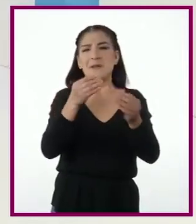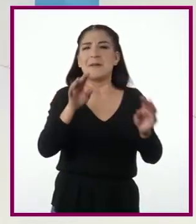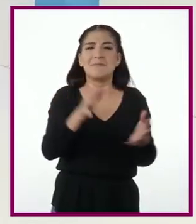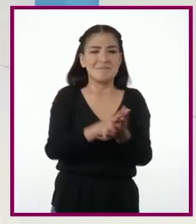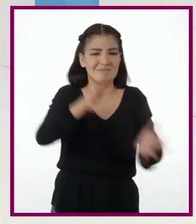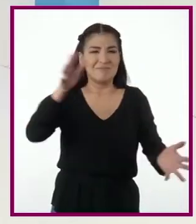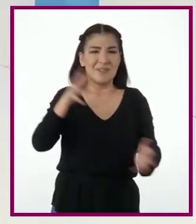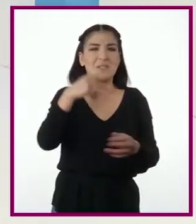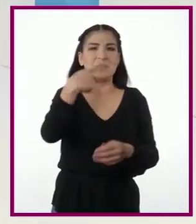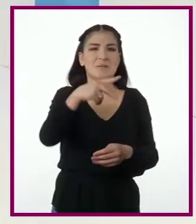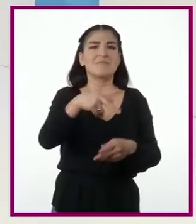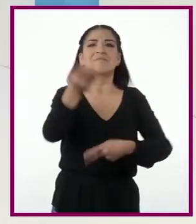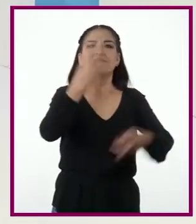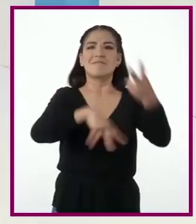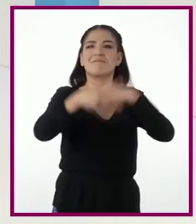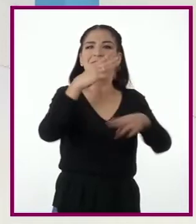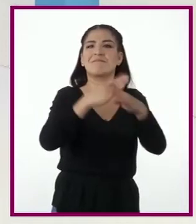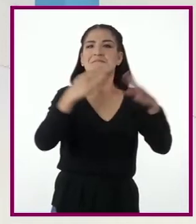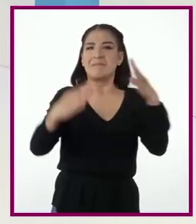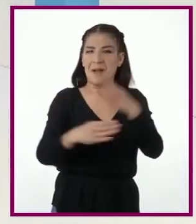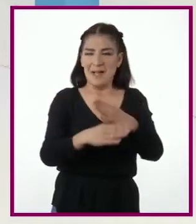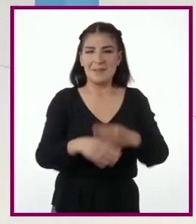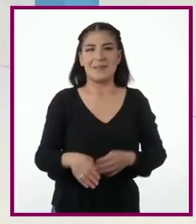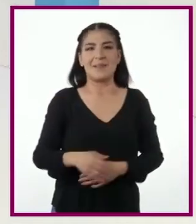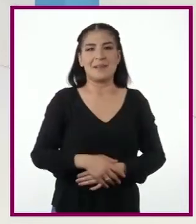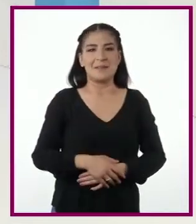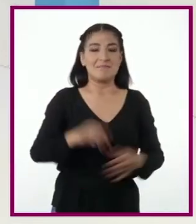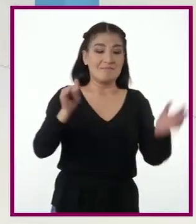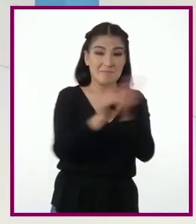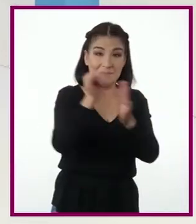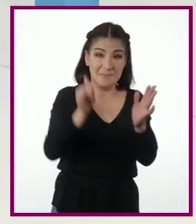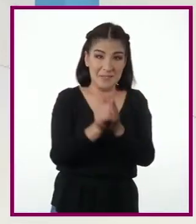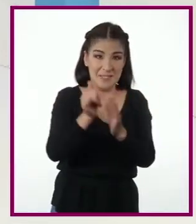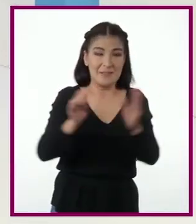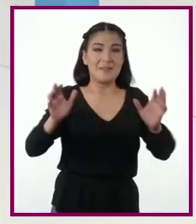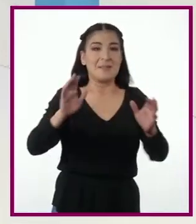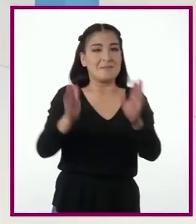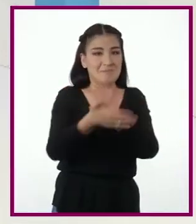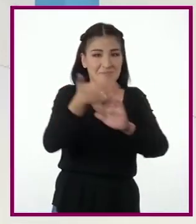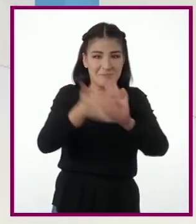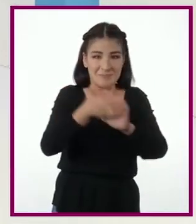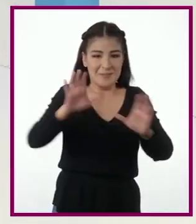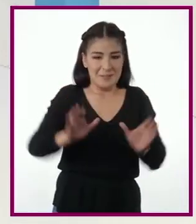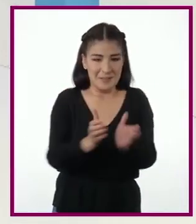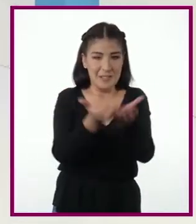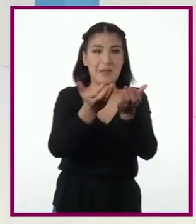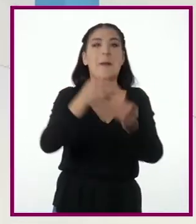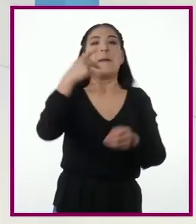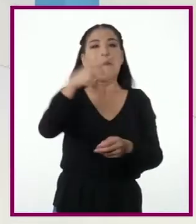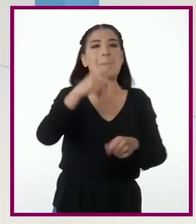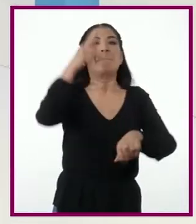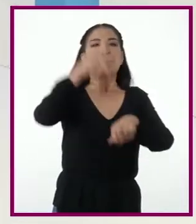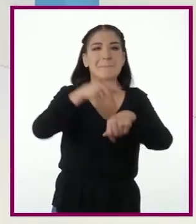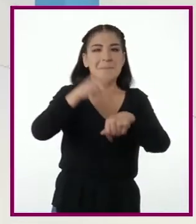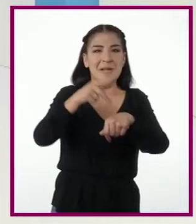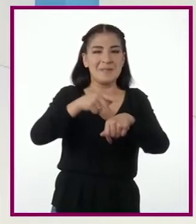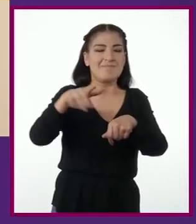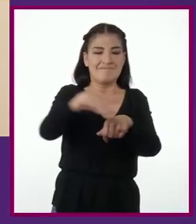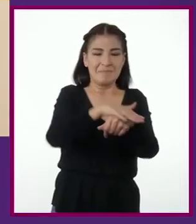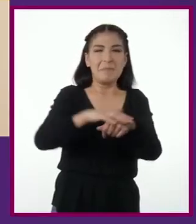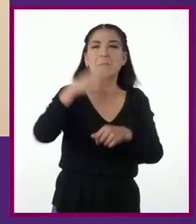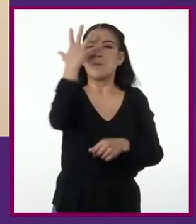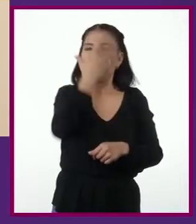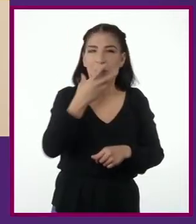bienes utilitarios, principalmente de cerámica y de piedras como la obsidiana y el